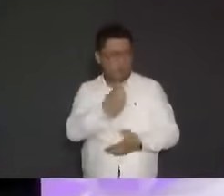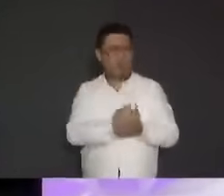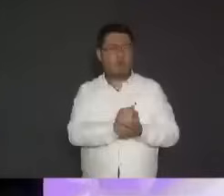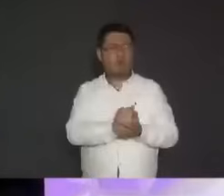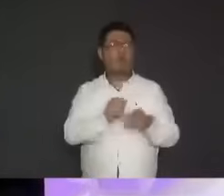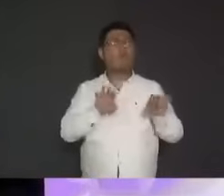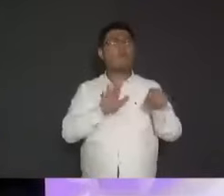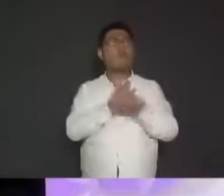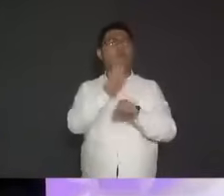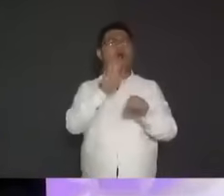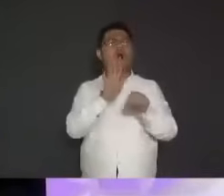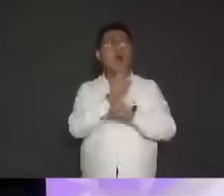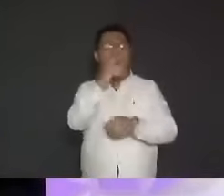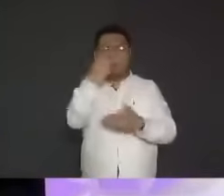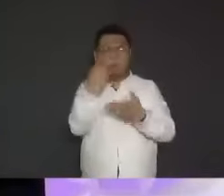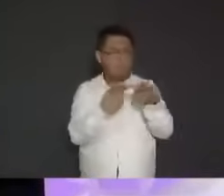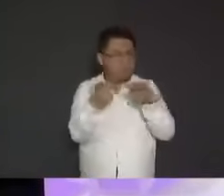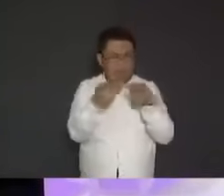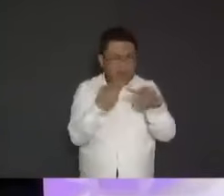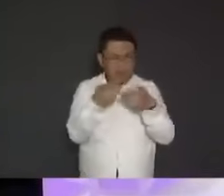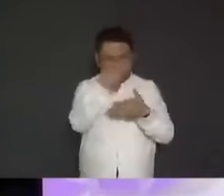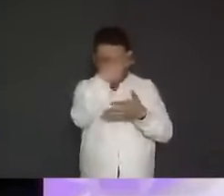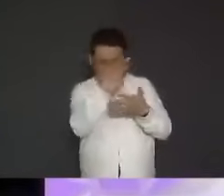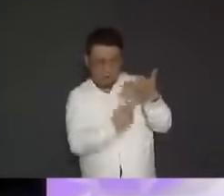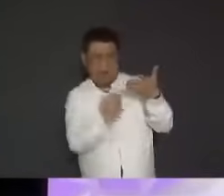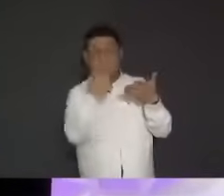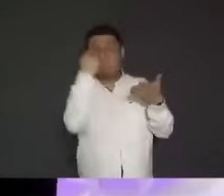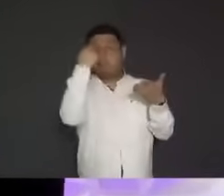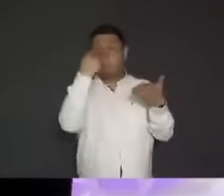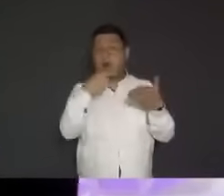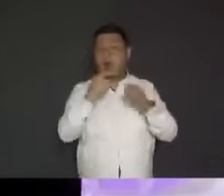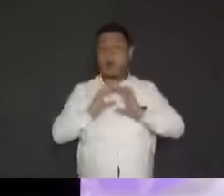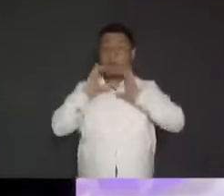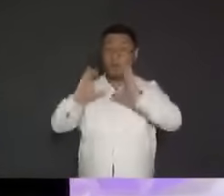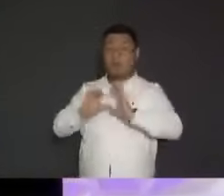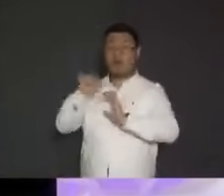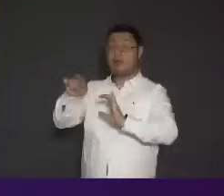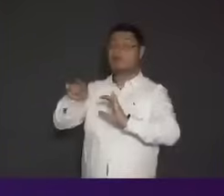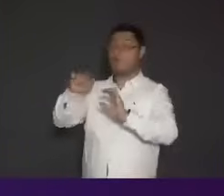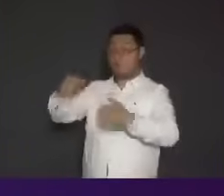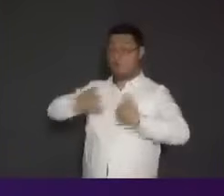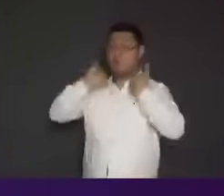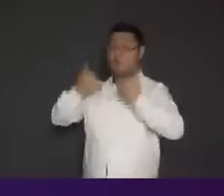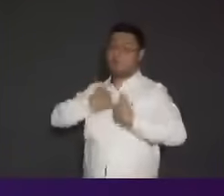estrategia educativa van a implementar para combatir las adicciones en nuestras juventudes?